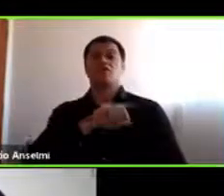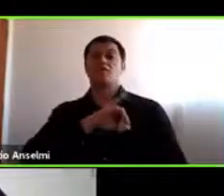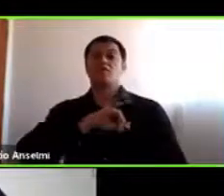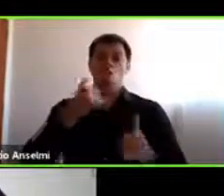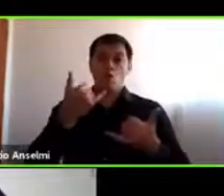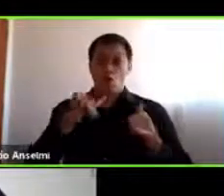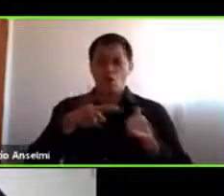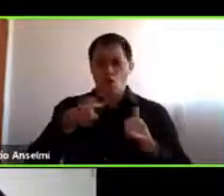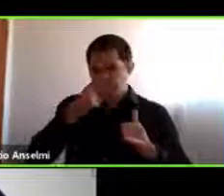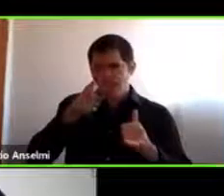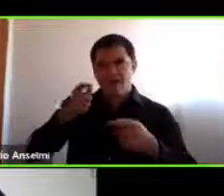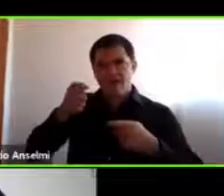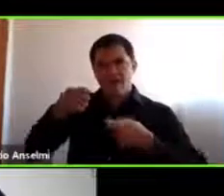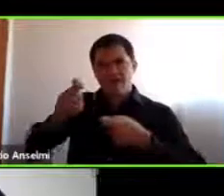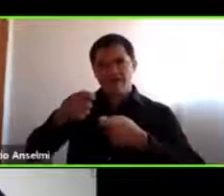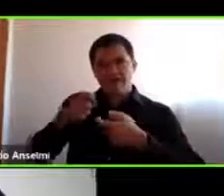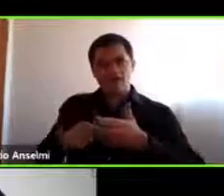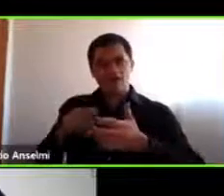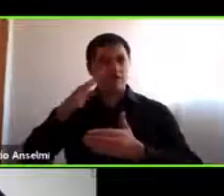sistemática para que eso sea posible